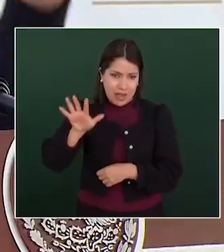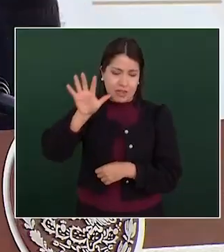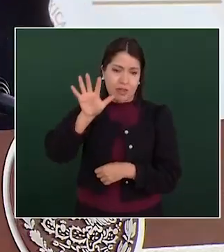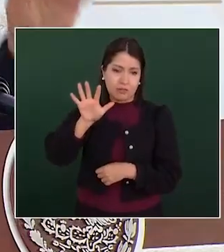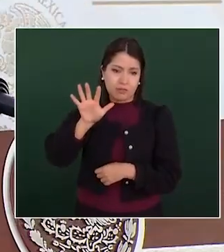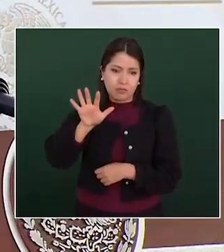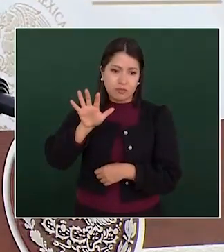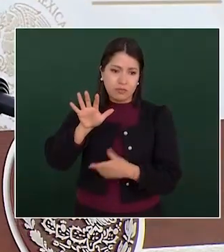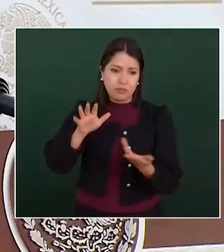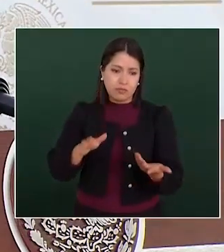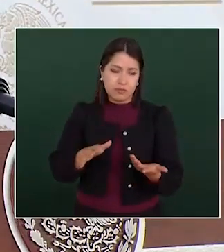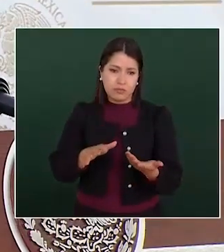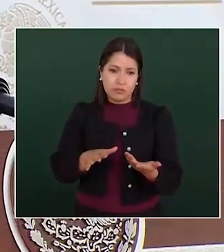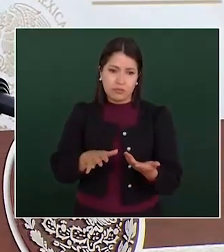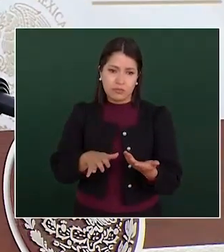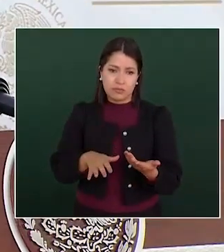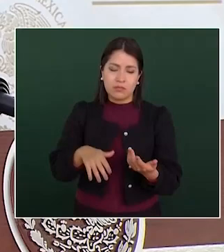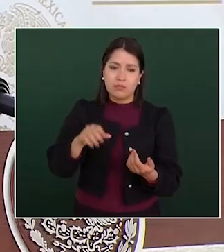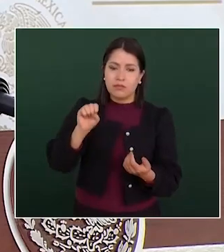con Salinas.